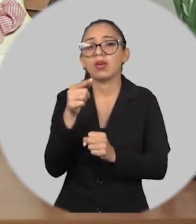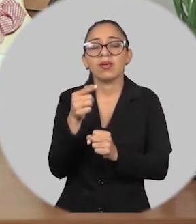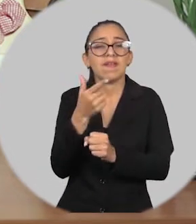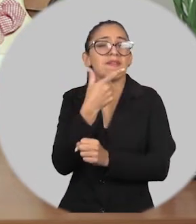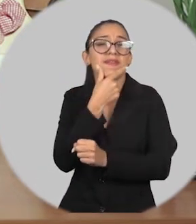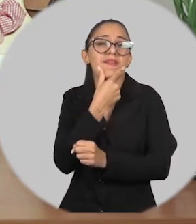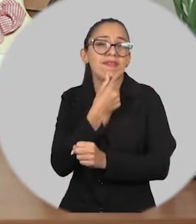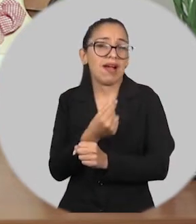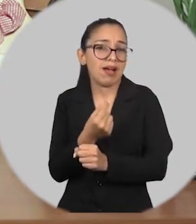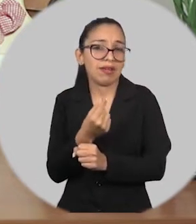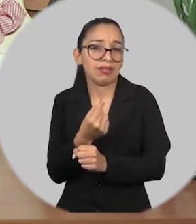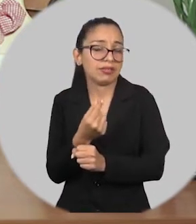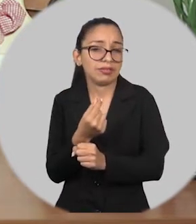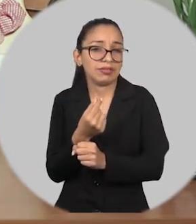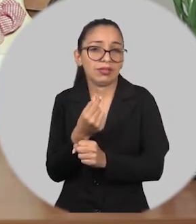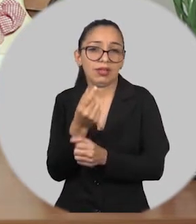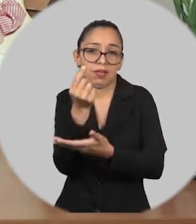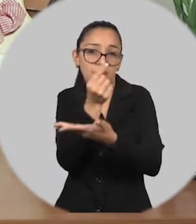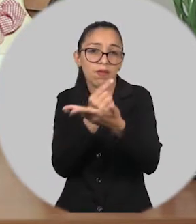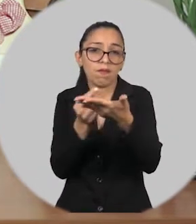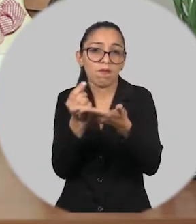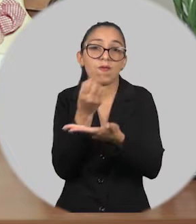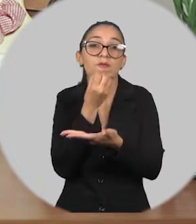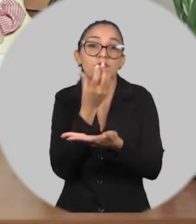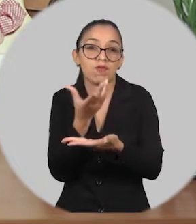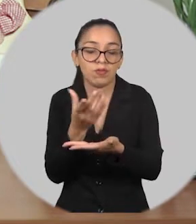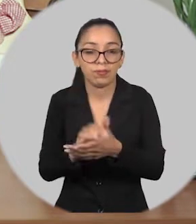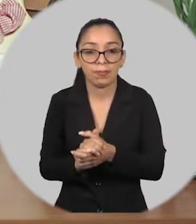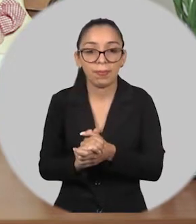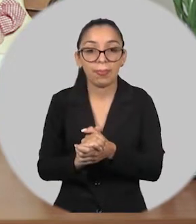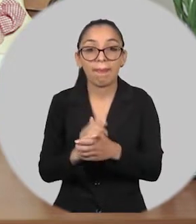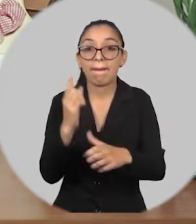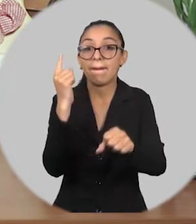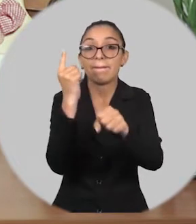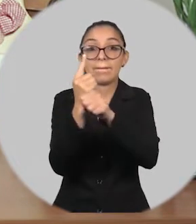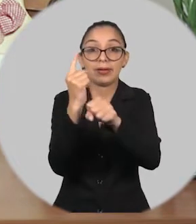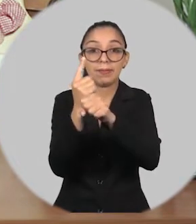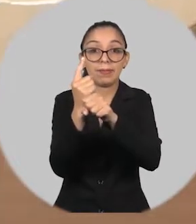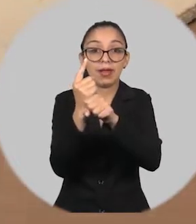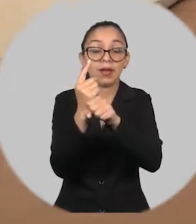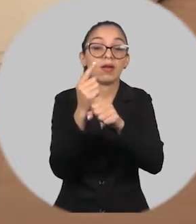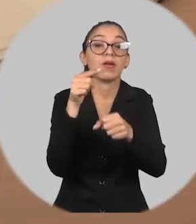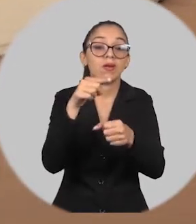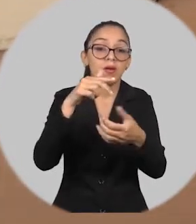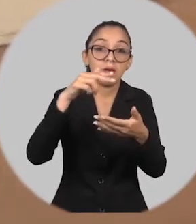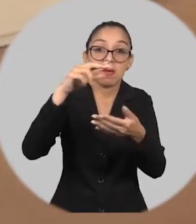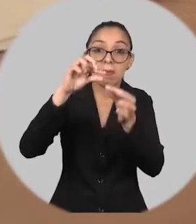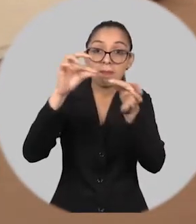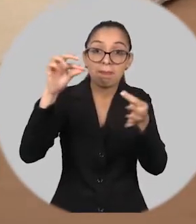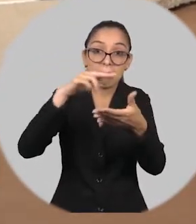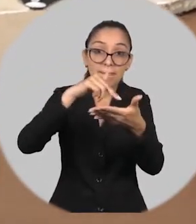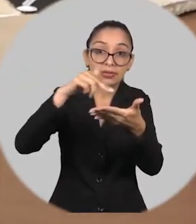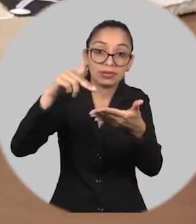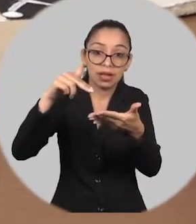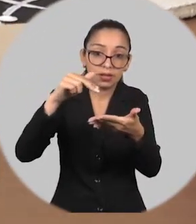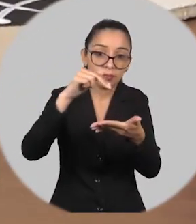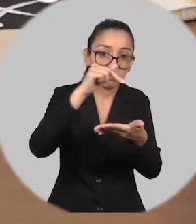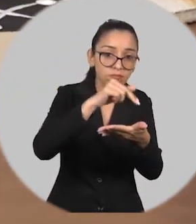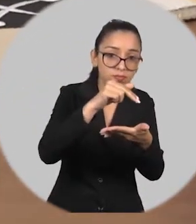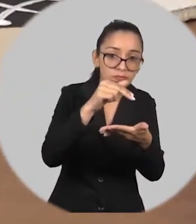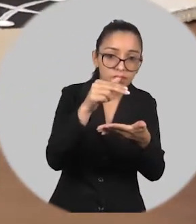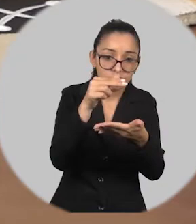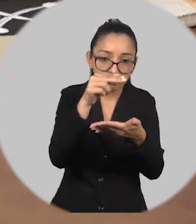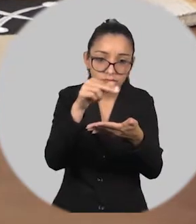mucho secreto. ¿Y qué hago? Cargo con el pincel redondo, voy a hacer esto.